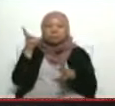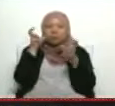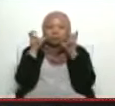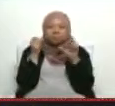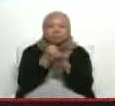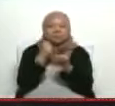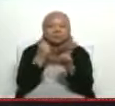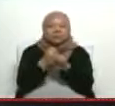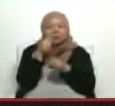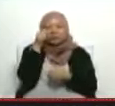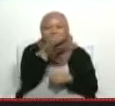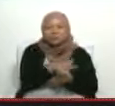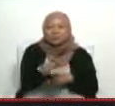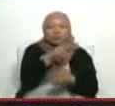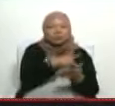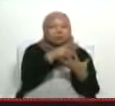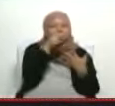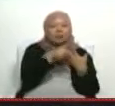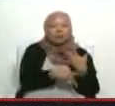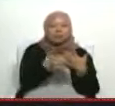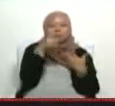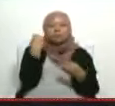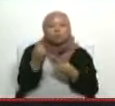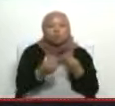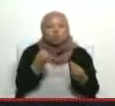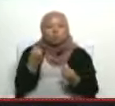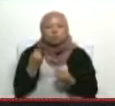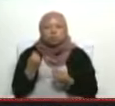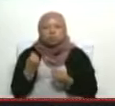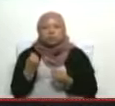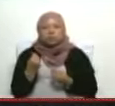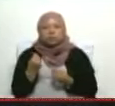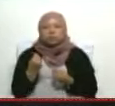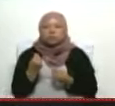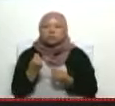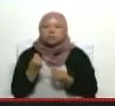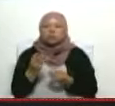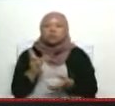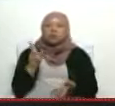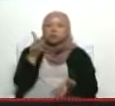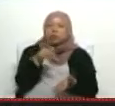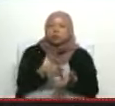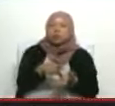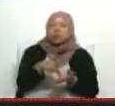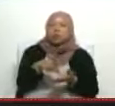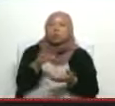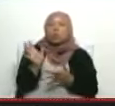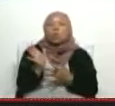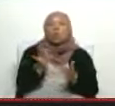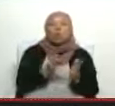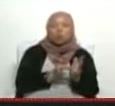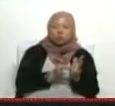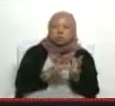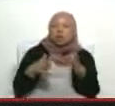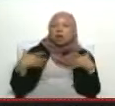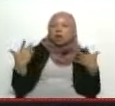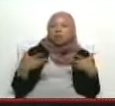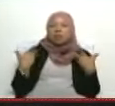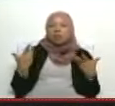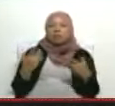cuando ven que hay planes como esto, es como que si bajara Jesucristo, o sea, se alegran